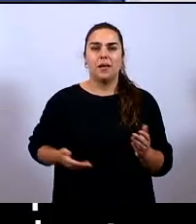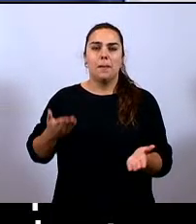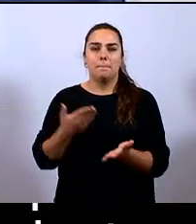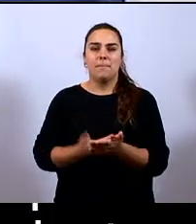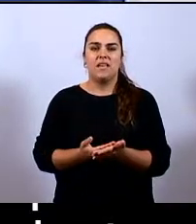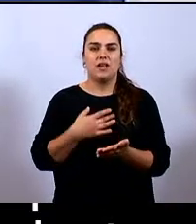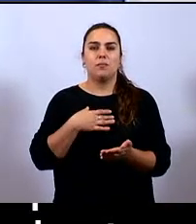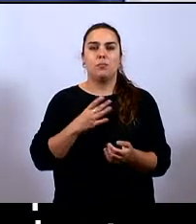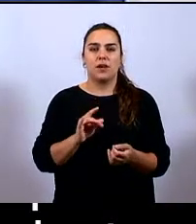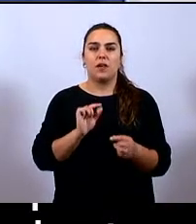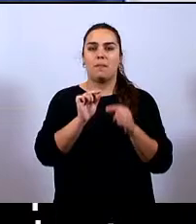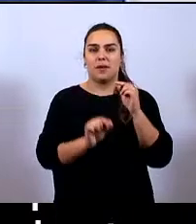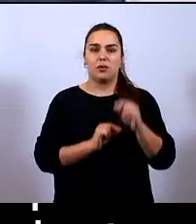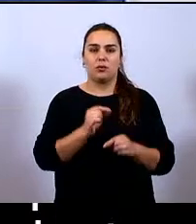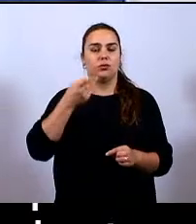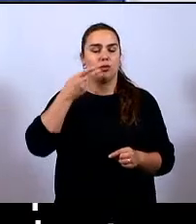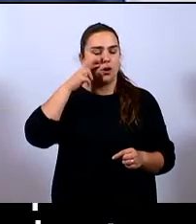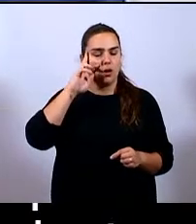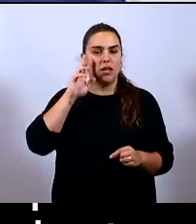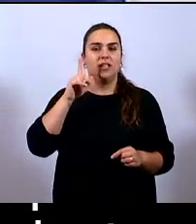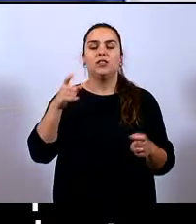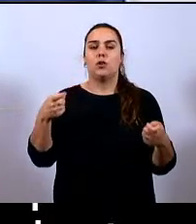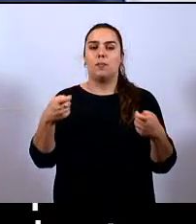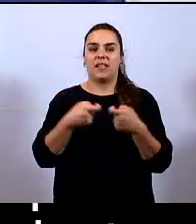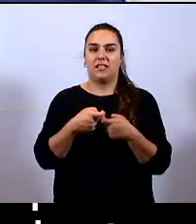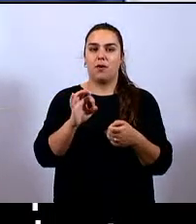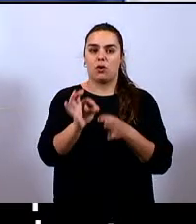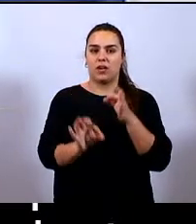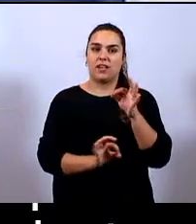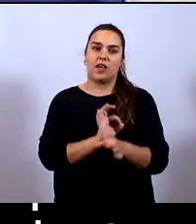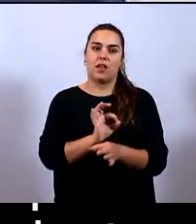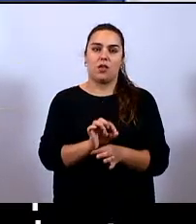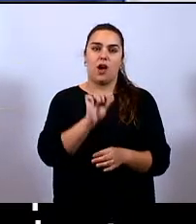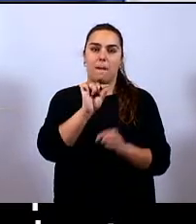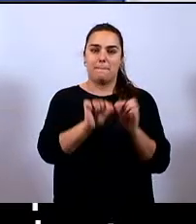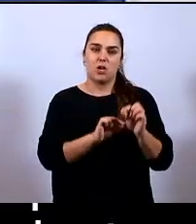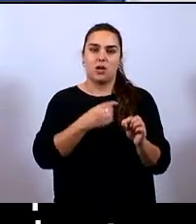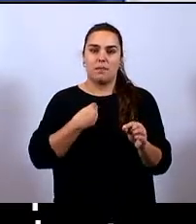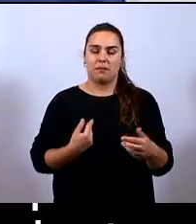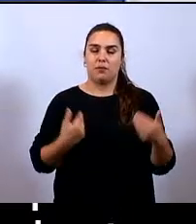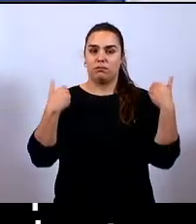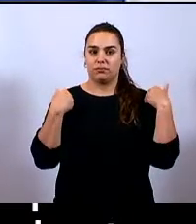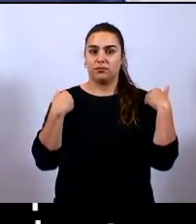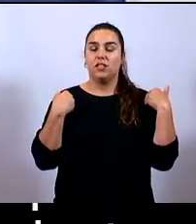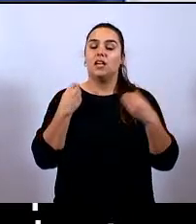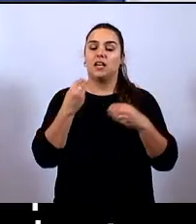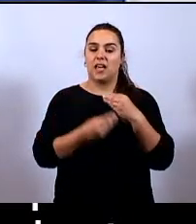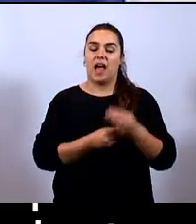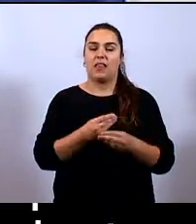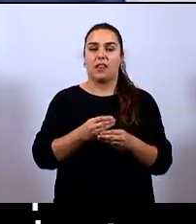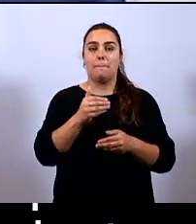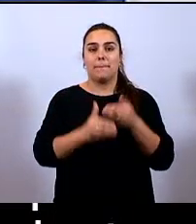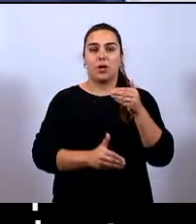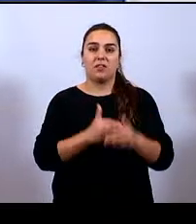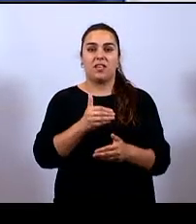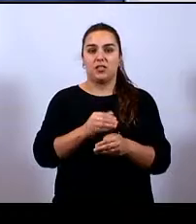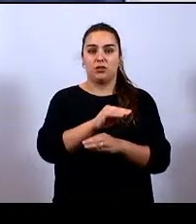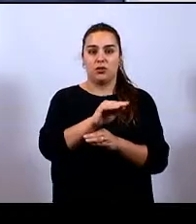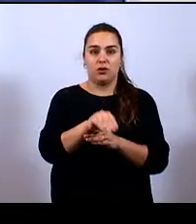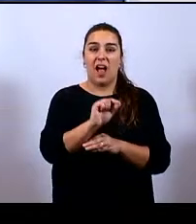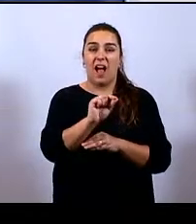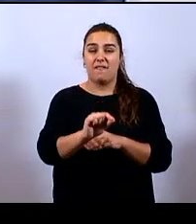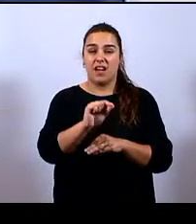solicitarla apicultores, cooperativas y organizaciones del sector apícola que lleven a cabo mejoras en sus procesos de crías de